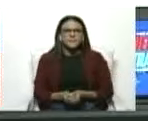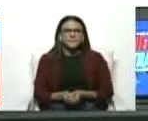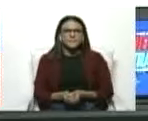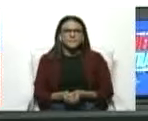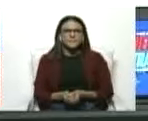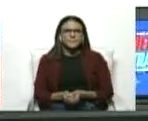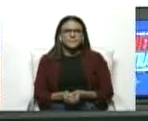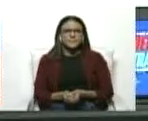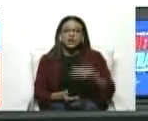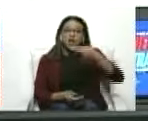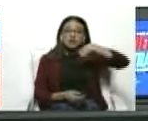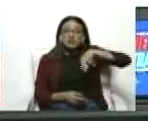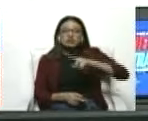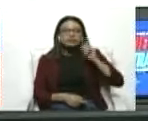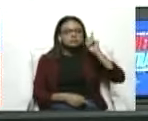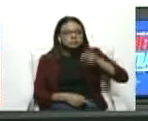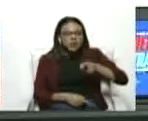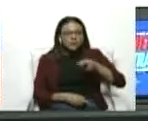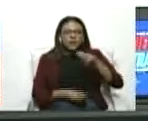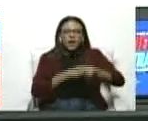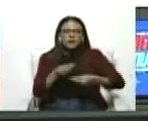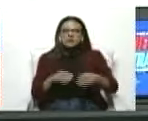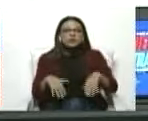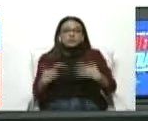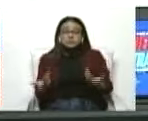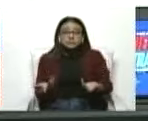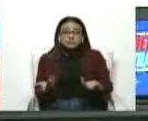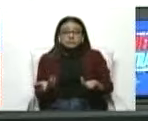Mire, tiene que ir más allá